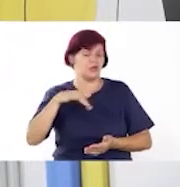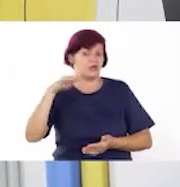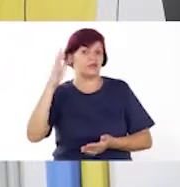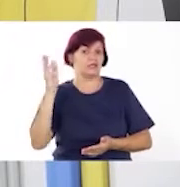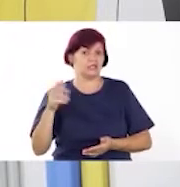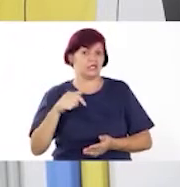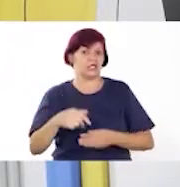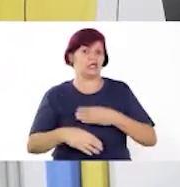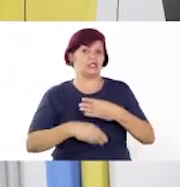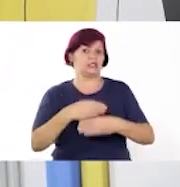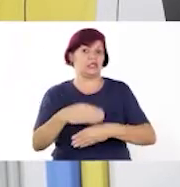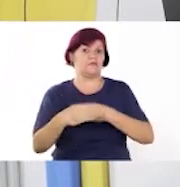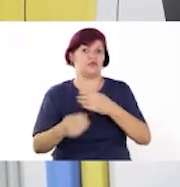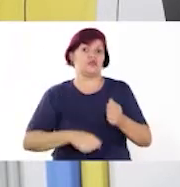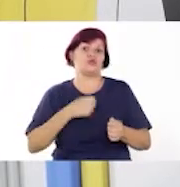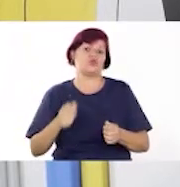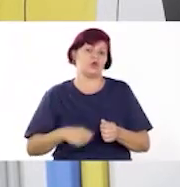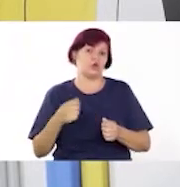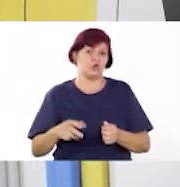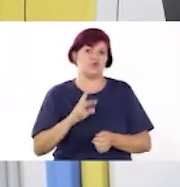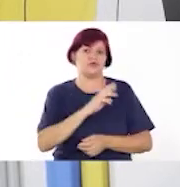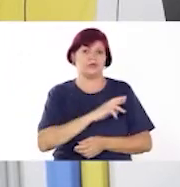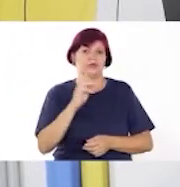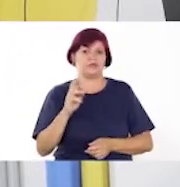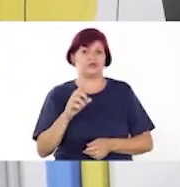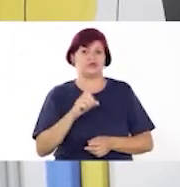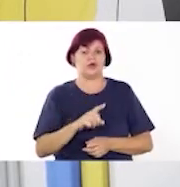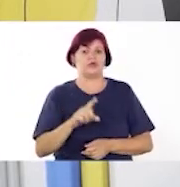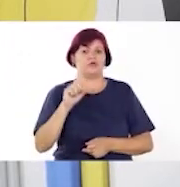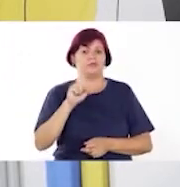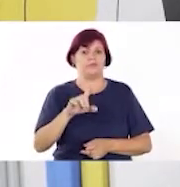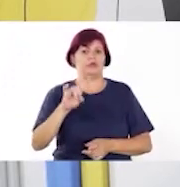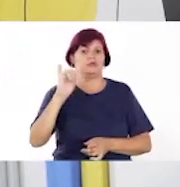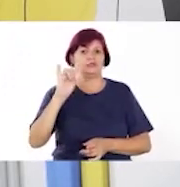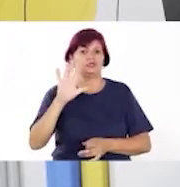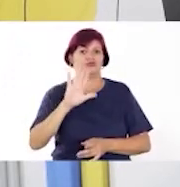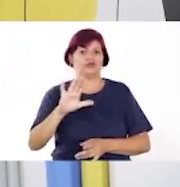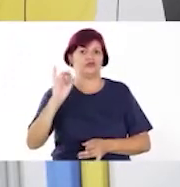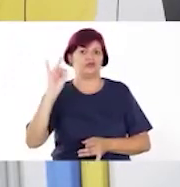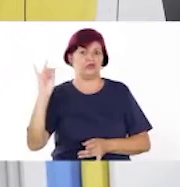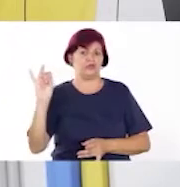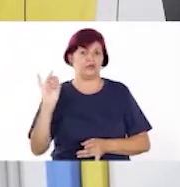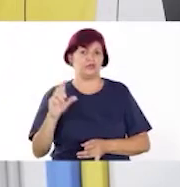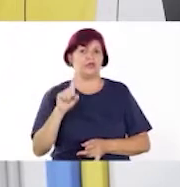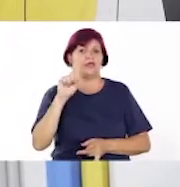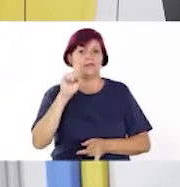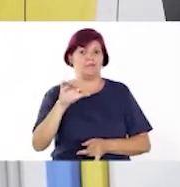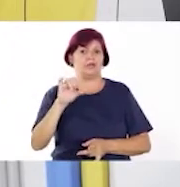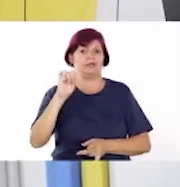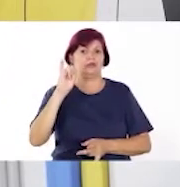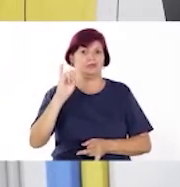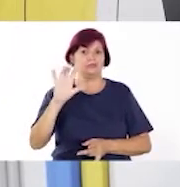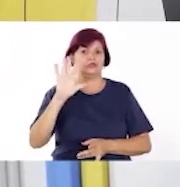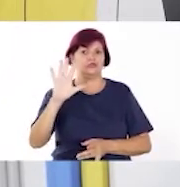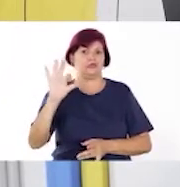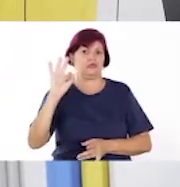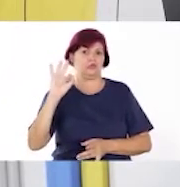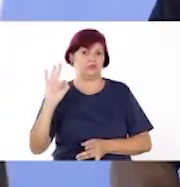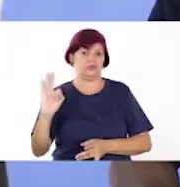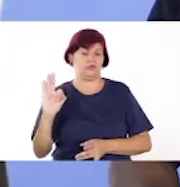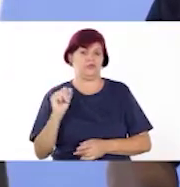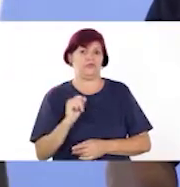este proceso de lucha revolucionaria entre los años 1957 y 1958.